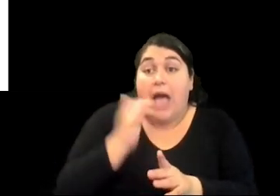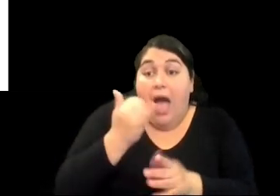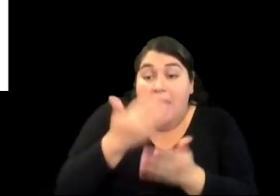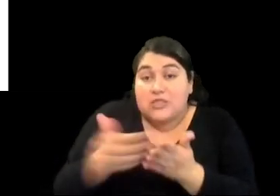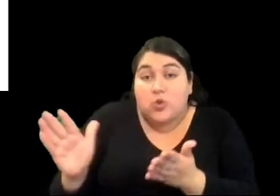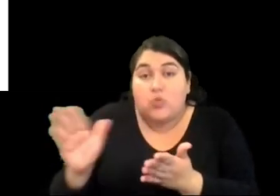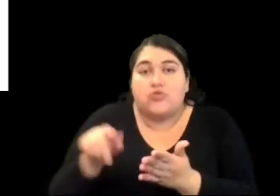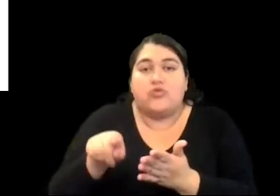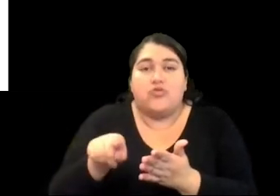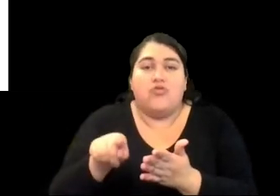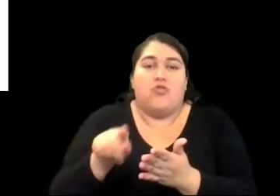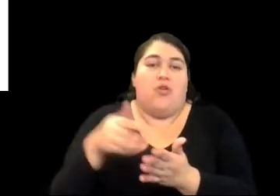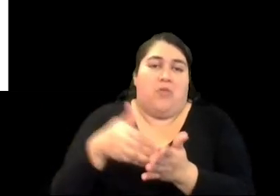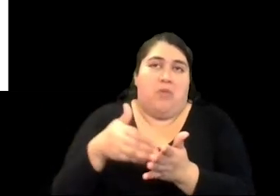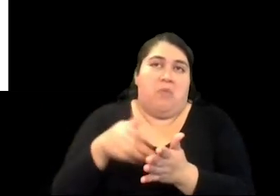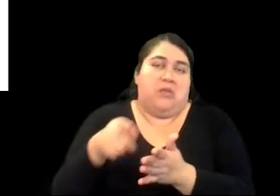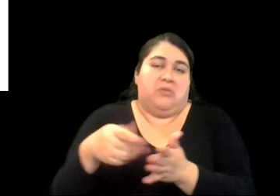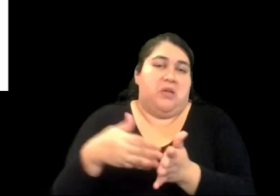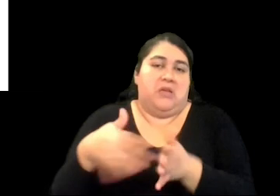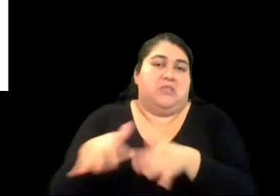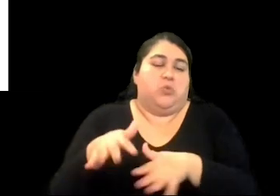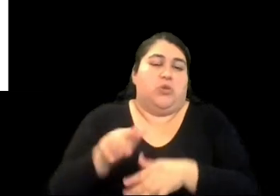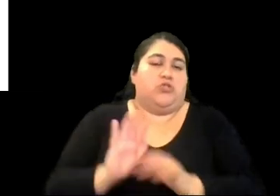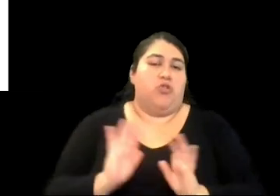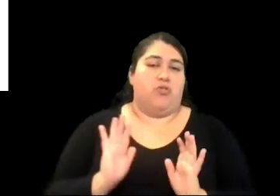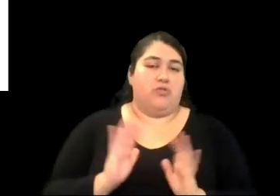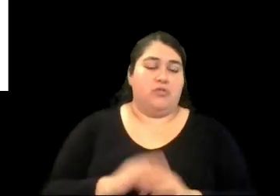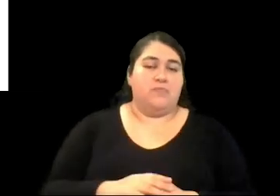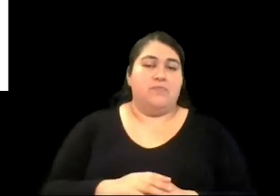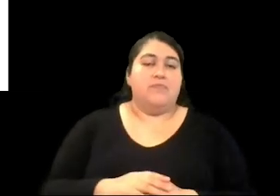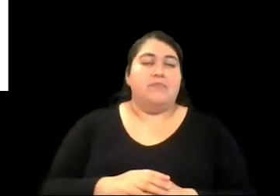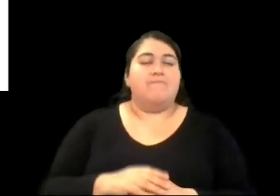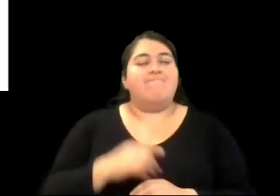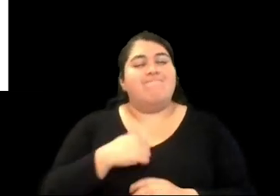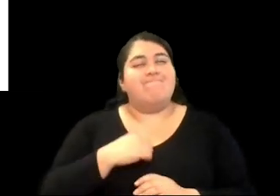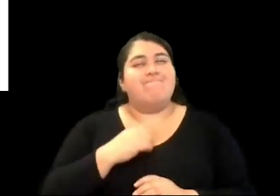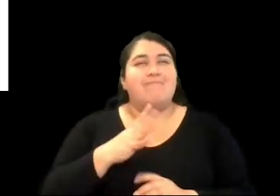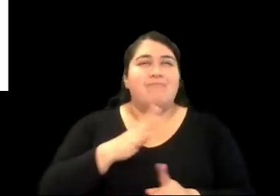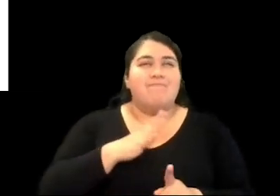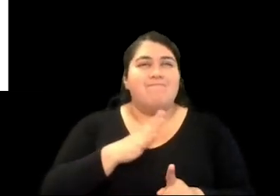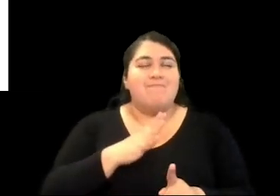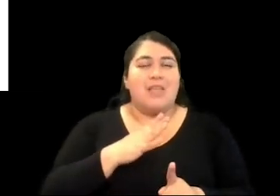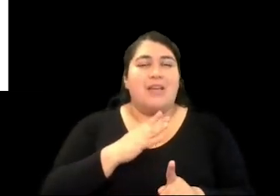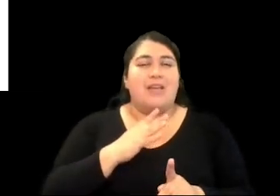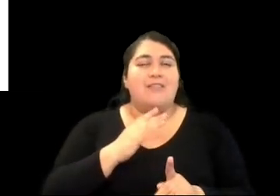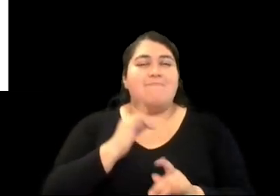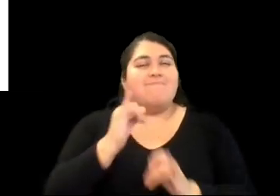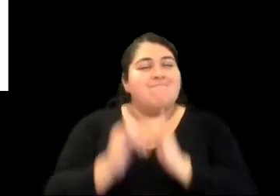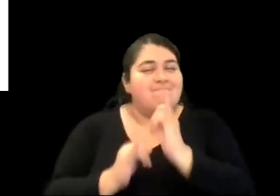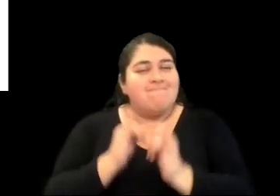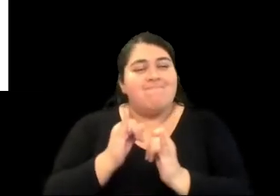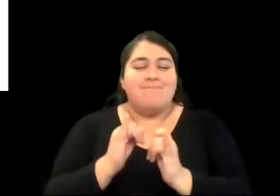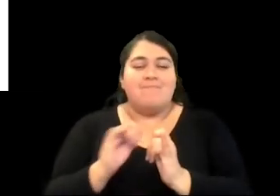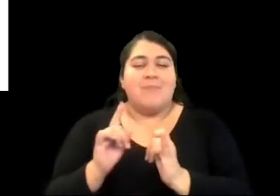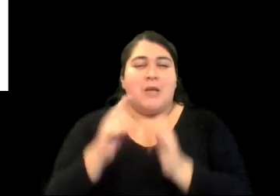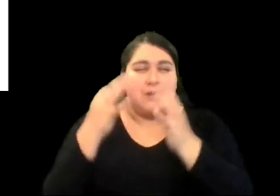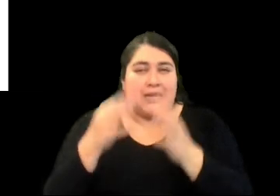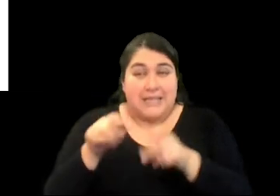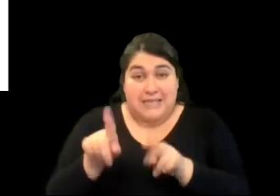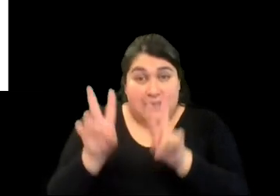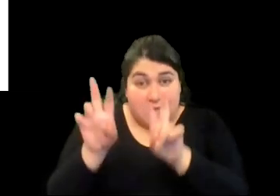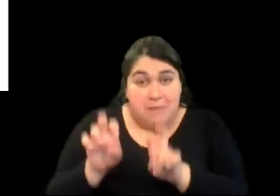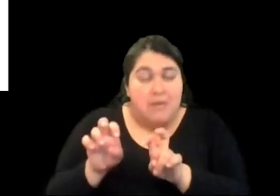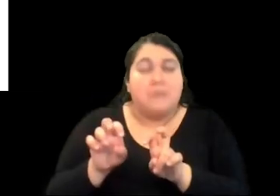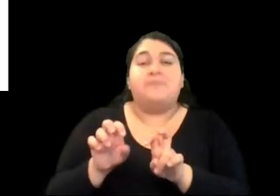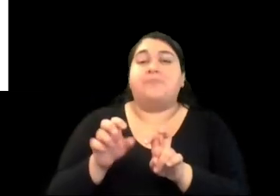estaría Está aceptado, permitido, pero permitido. operativamente no sabría decir cómo, en este caso puntual, que no hay una declaración jurada